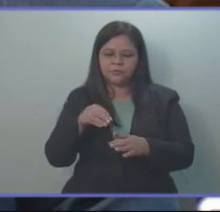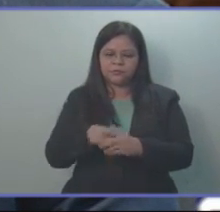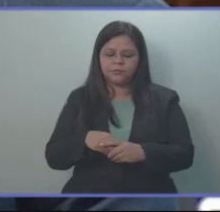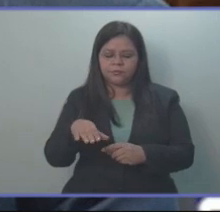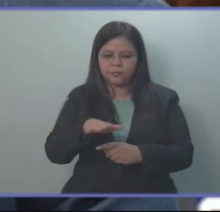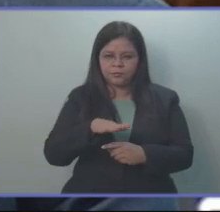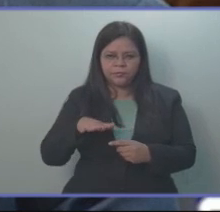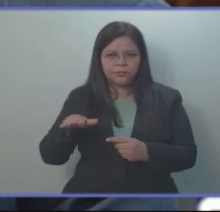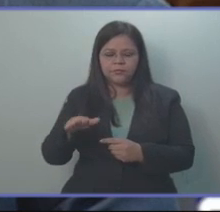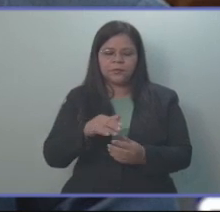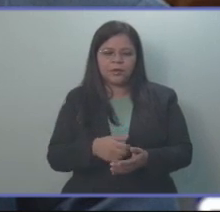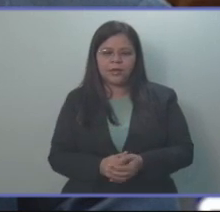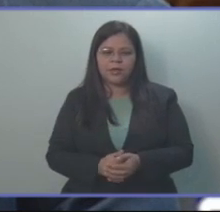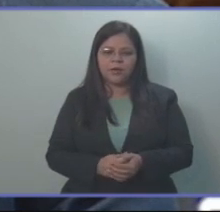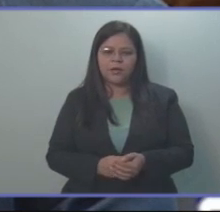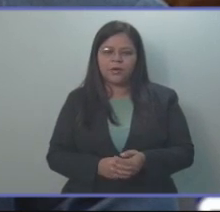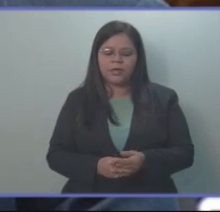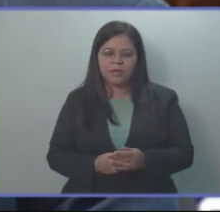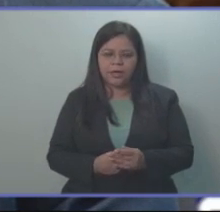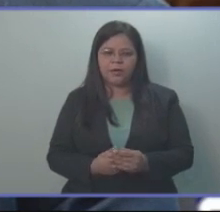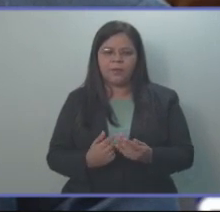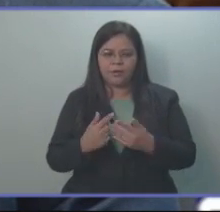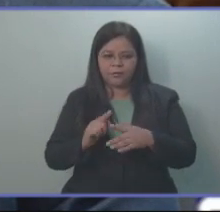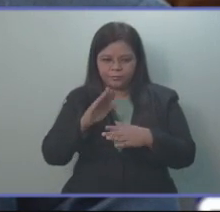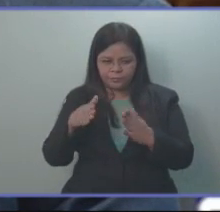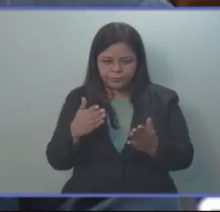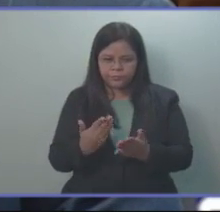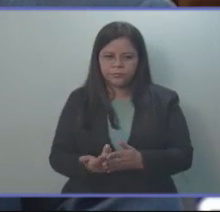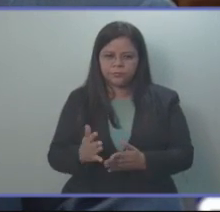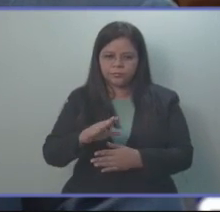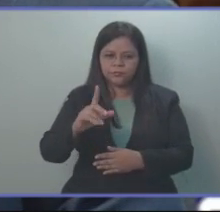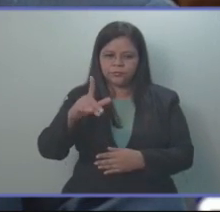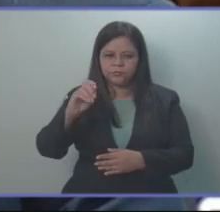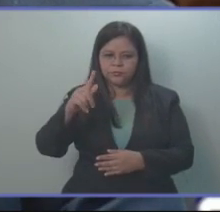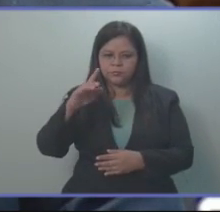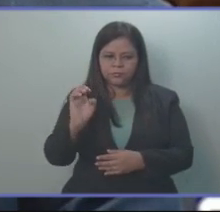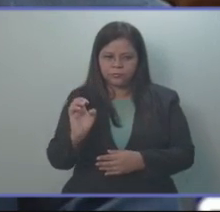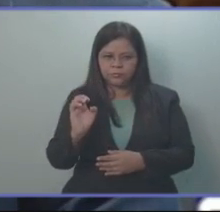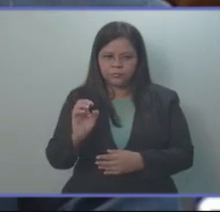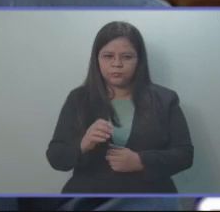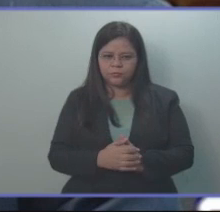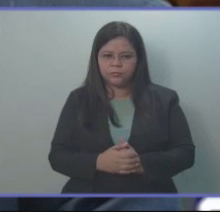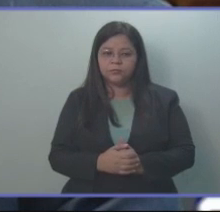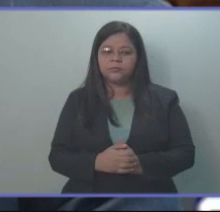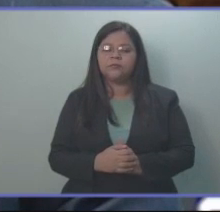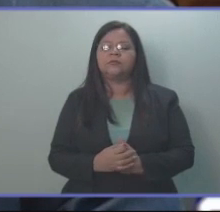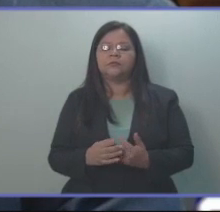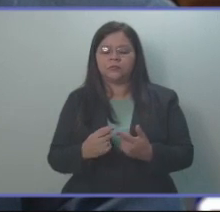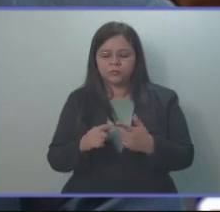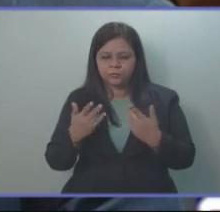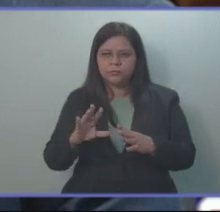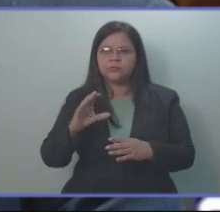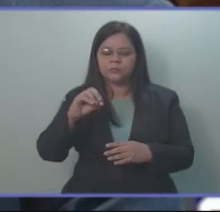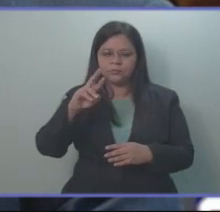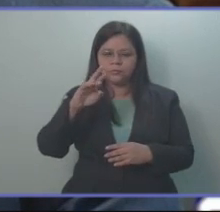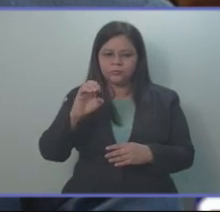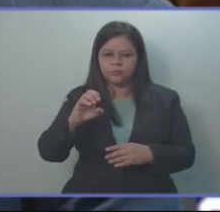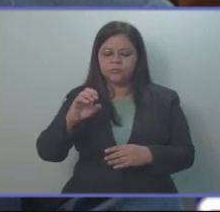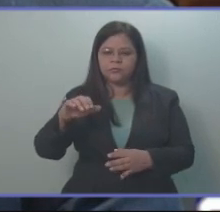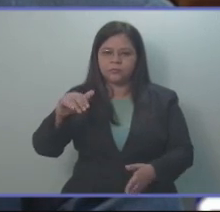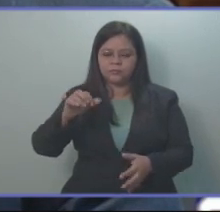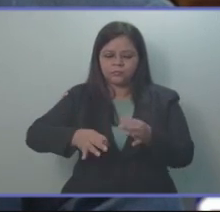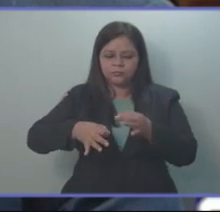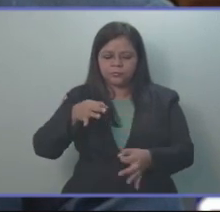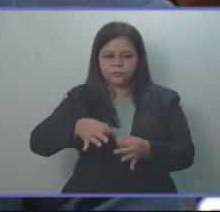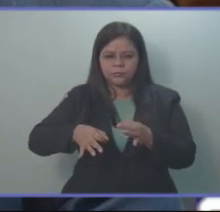insular integrado por las islas, islotes y cayos que enumera la sentencia de la Corte de Justicia